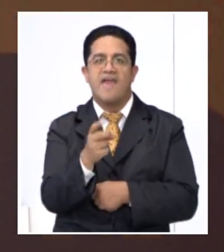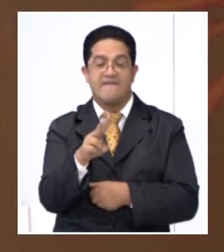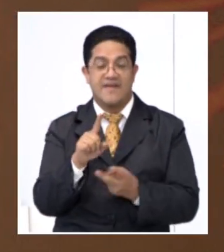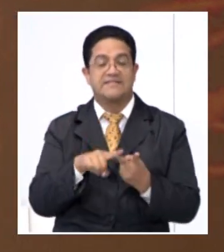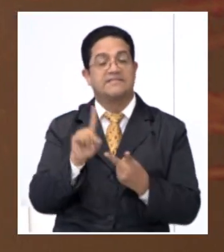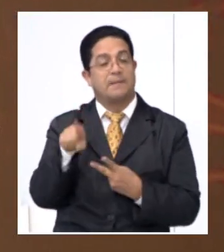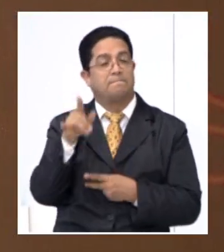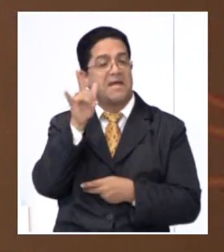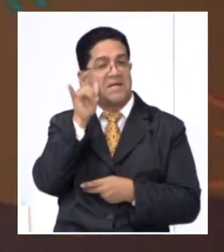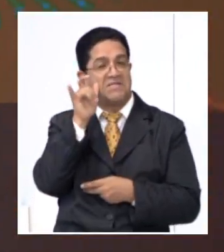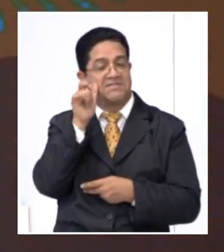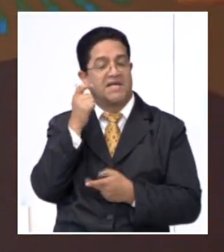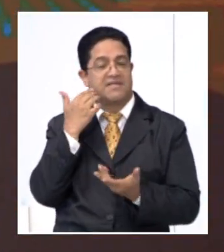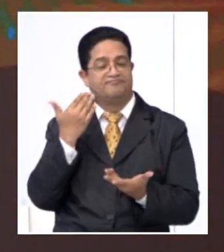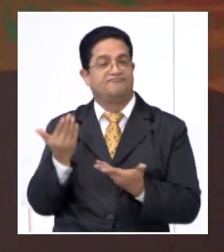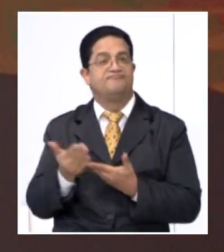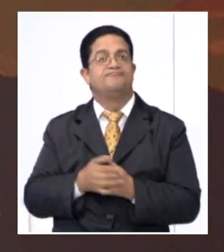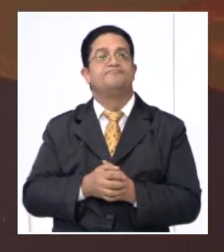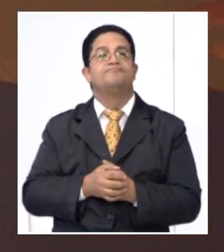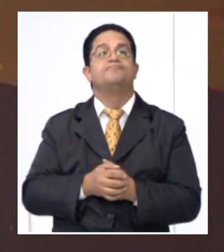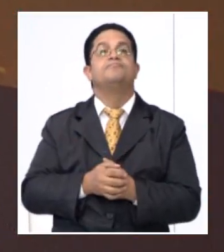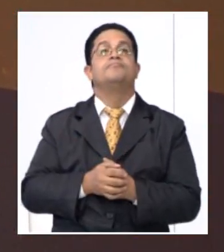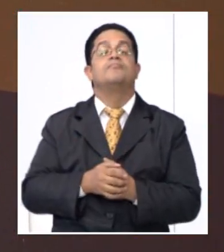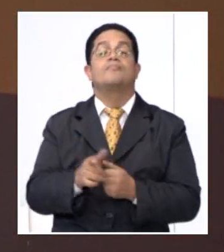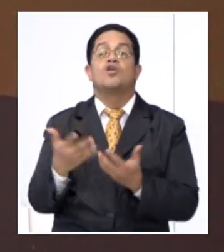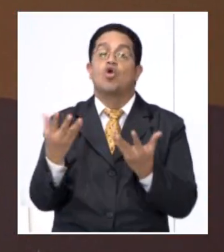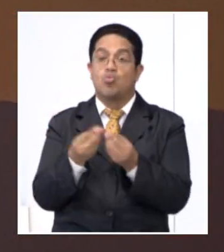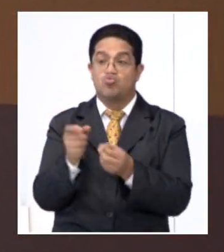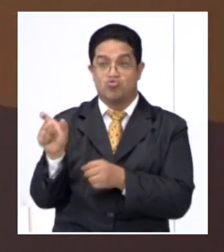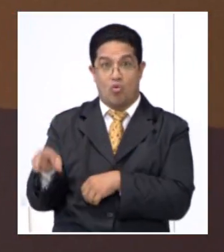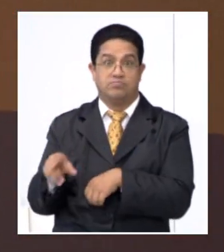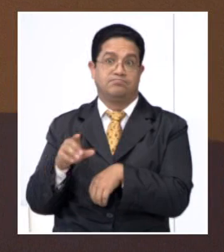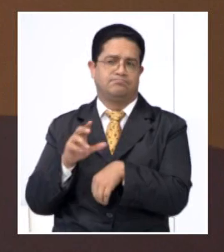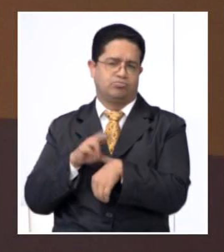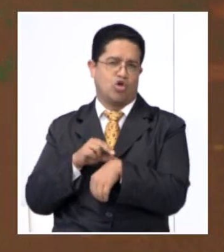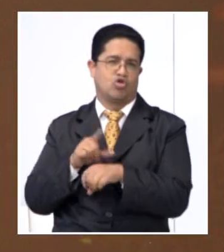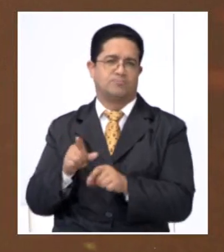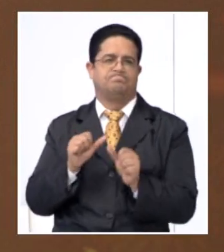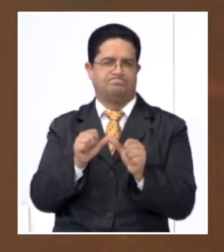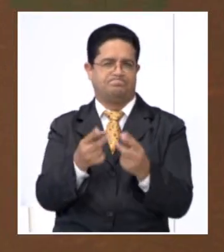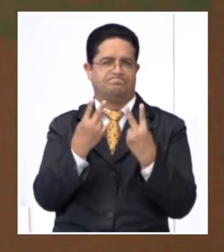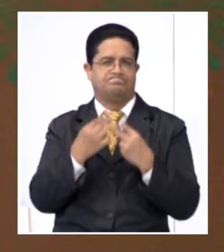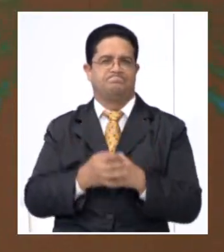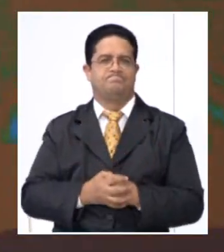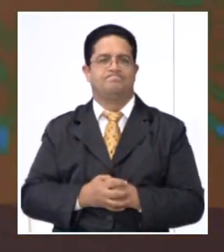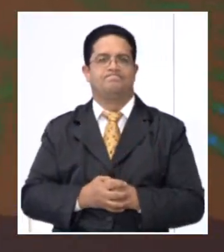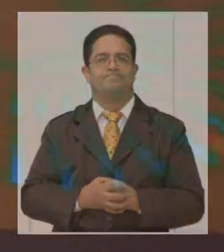Live, por @DanielaJSalas, en conjunto con nuestro especialista. Volvemos.